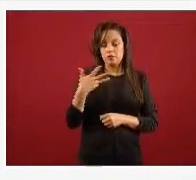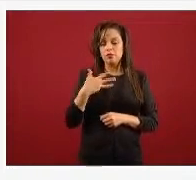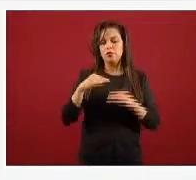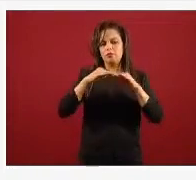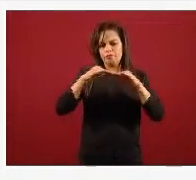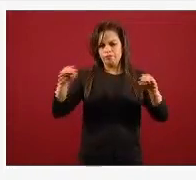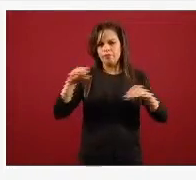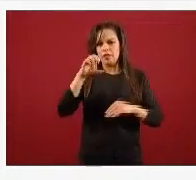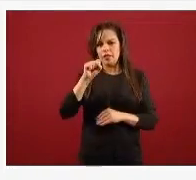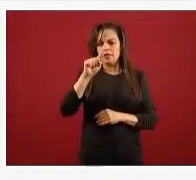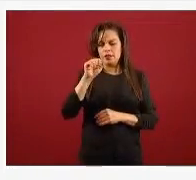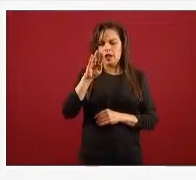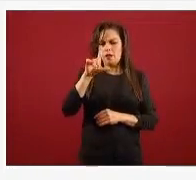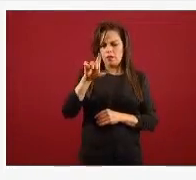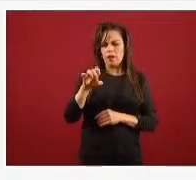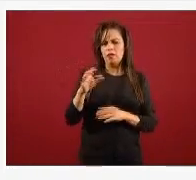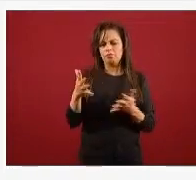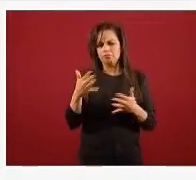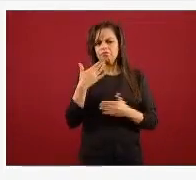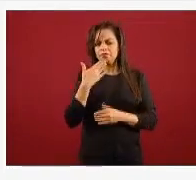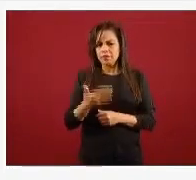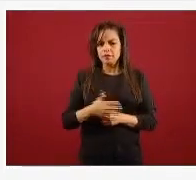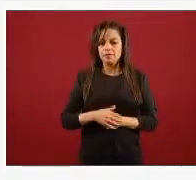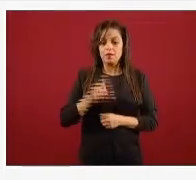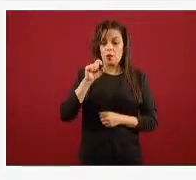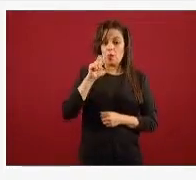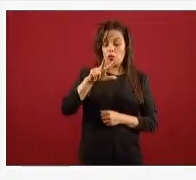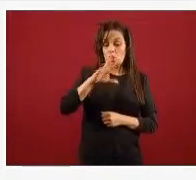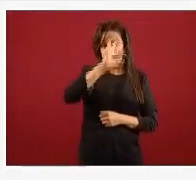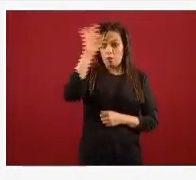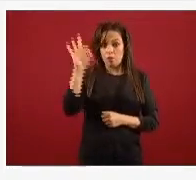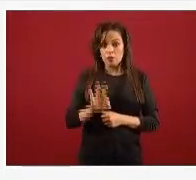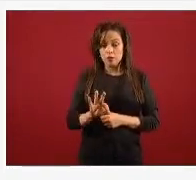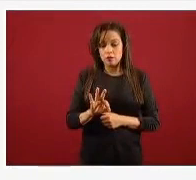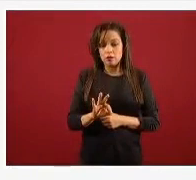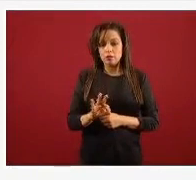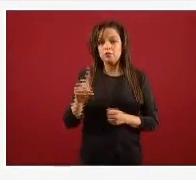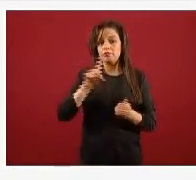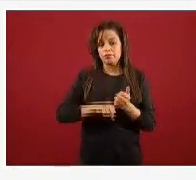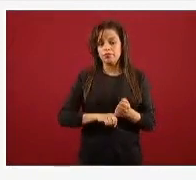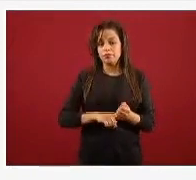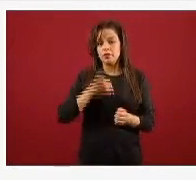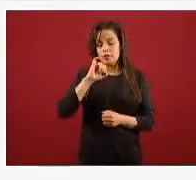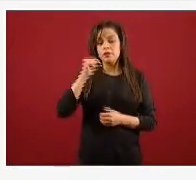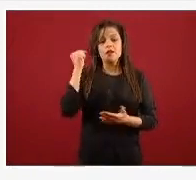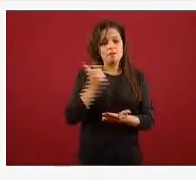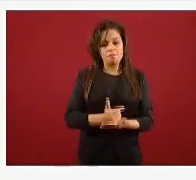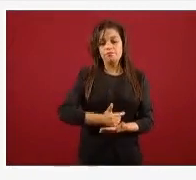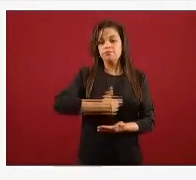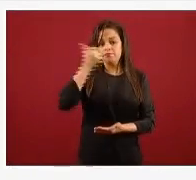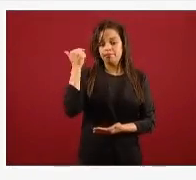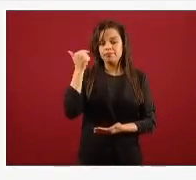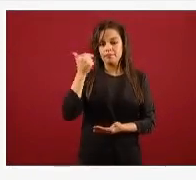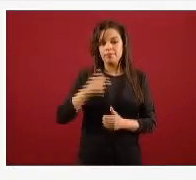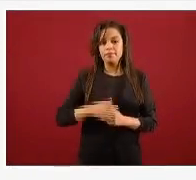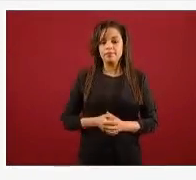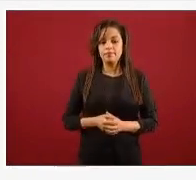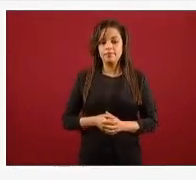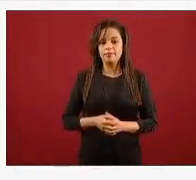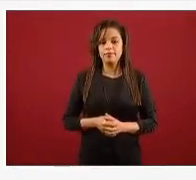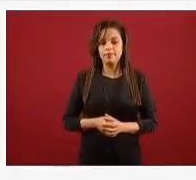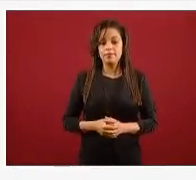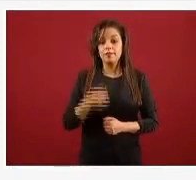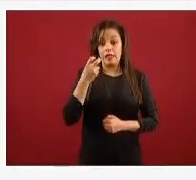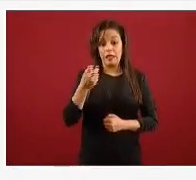estable o estuvieron en condición estable. Un 28% de ellas sí tuvieron una gravedad y fue la razón y